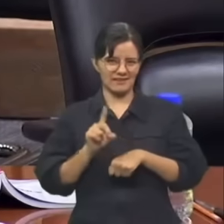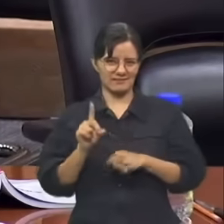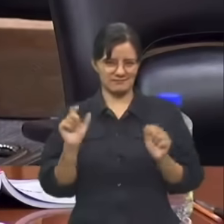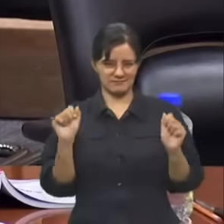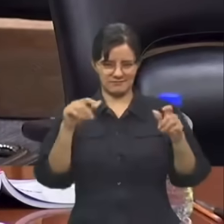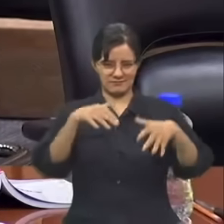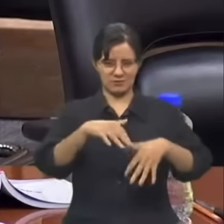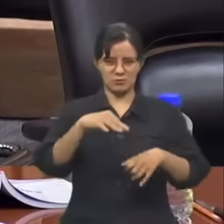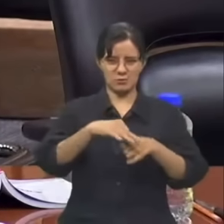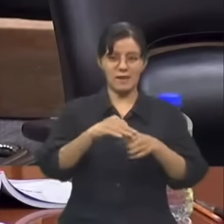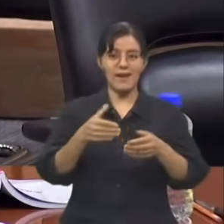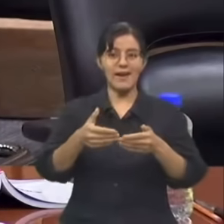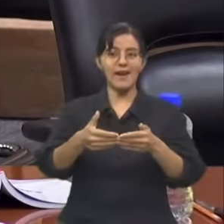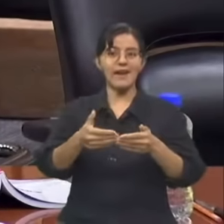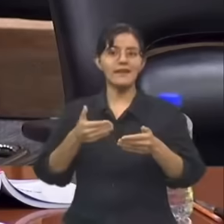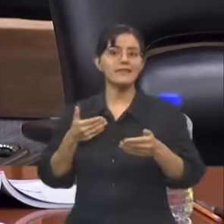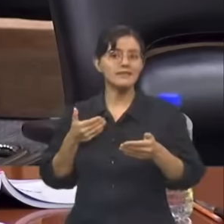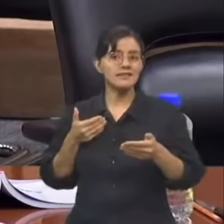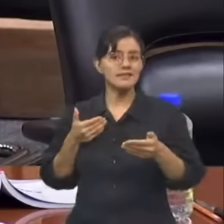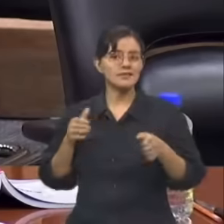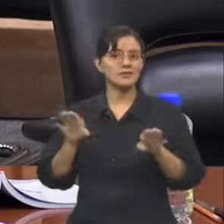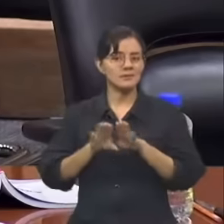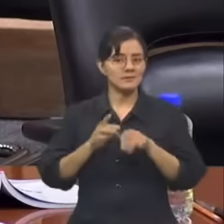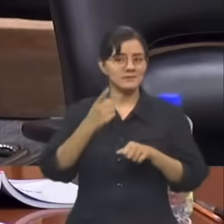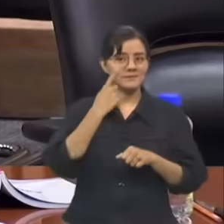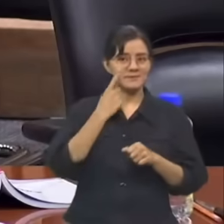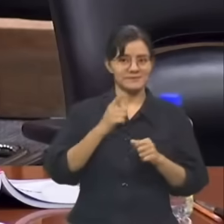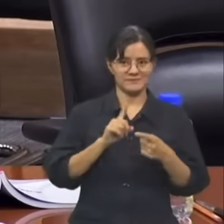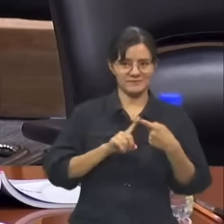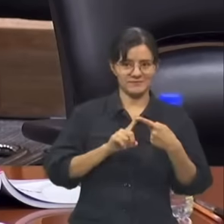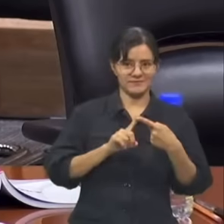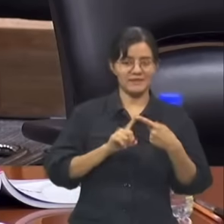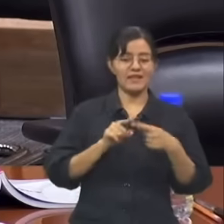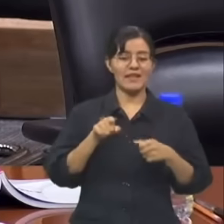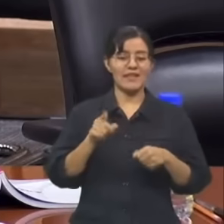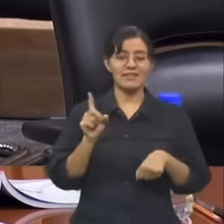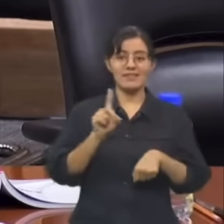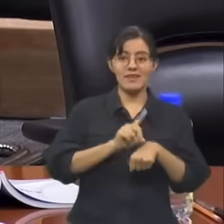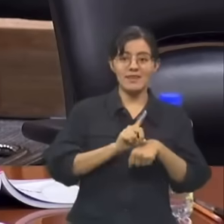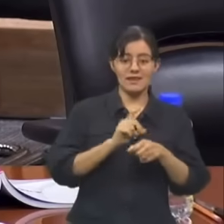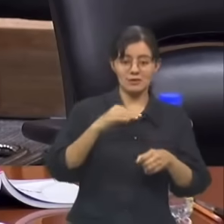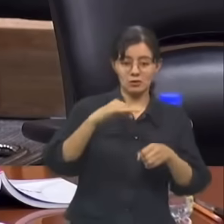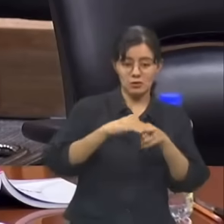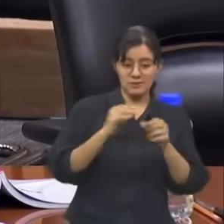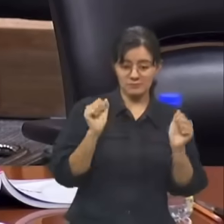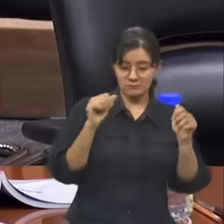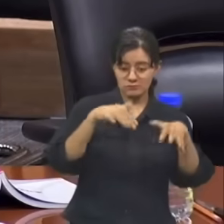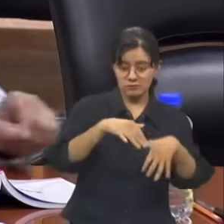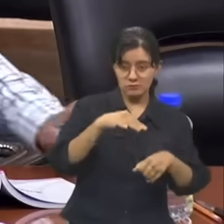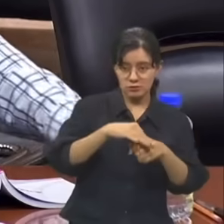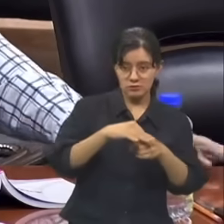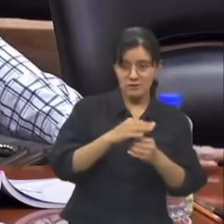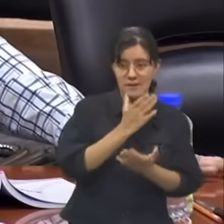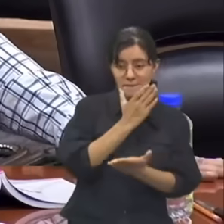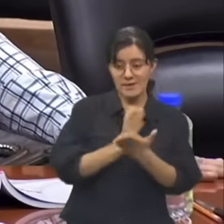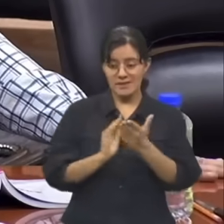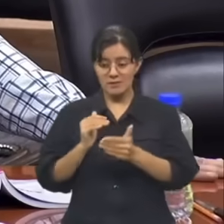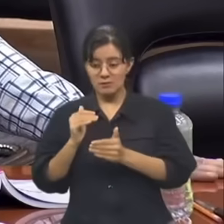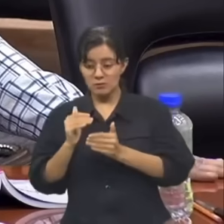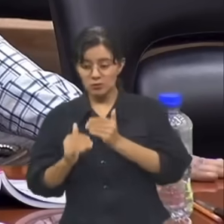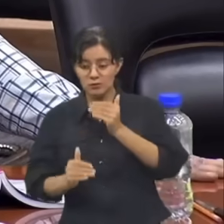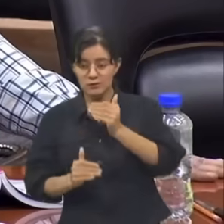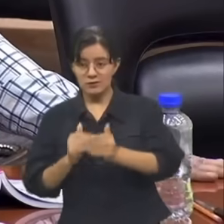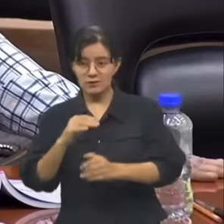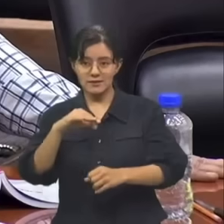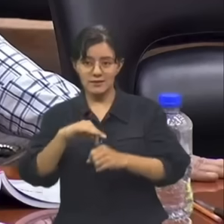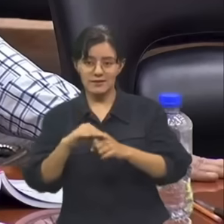evaluar una cosa es jornada electoral y otra cosa es un proceso electoral y la evaluación tiene que